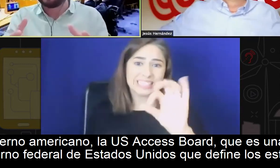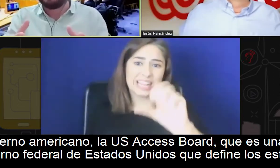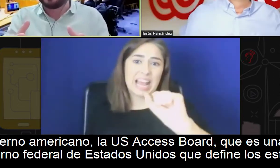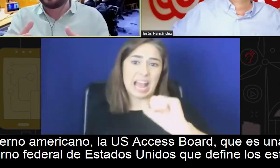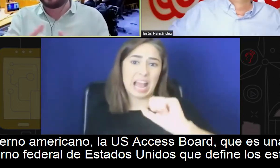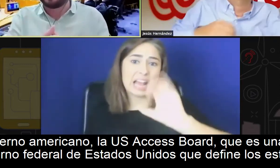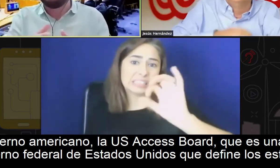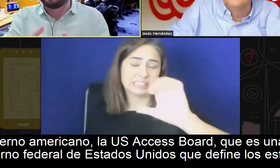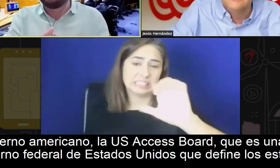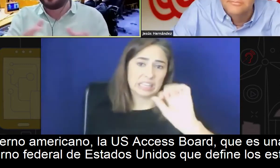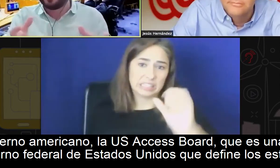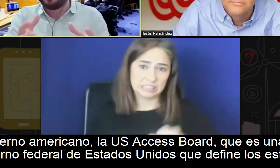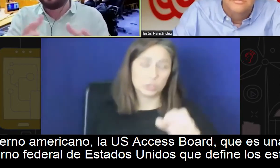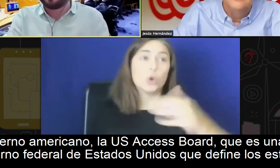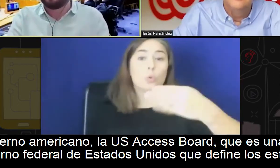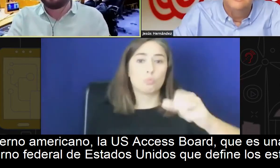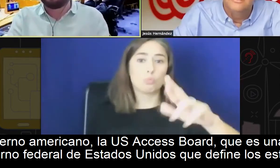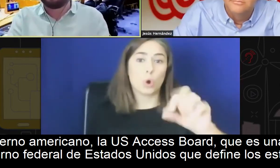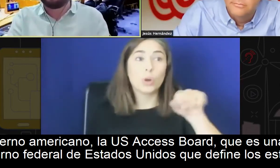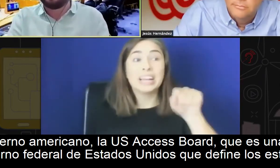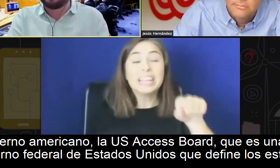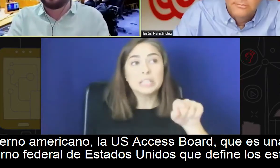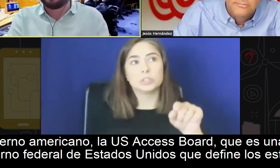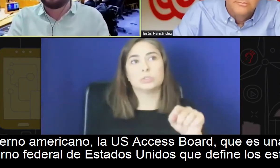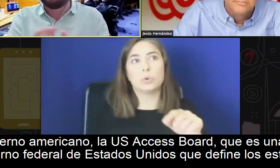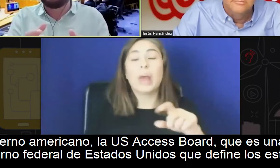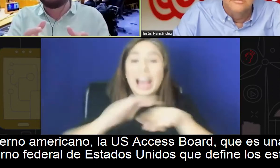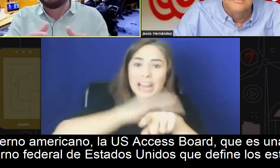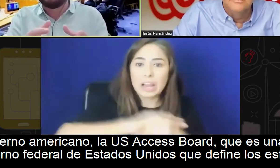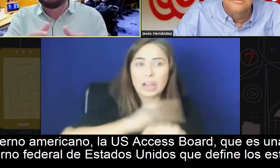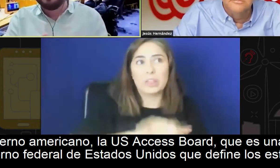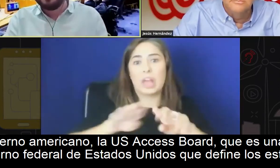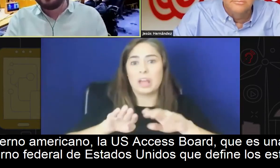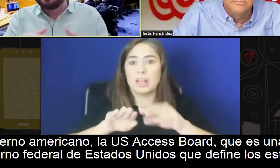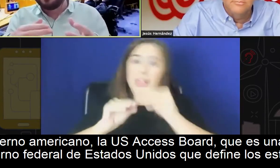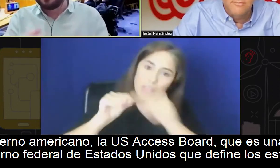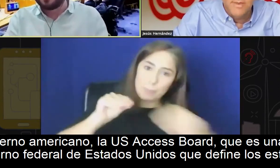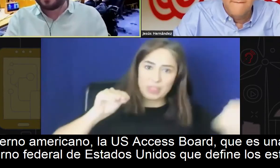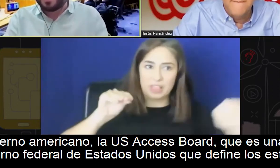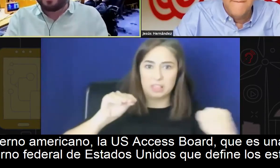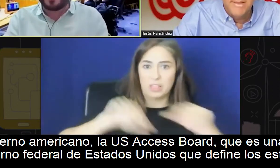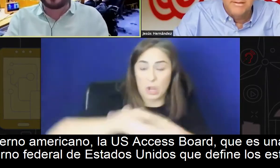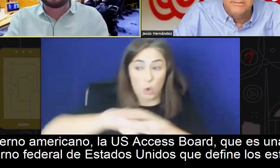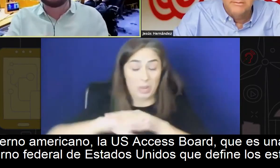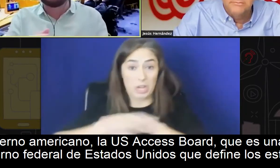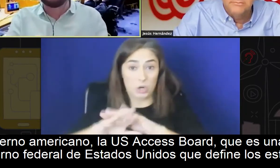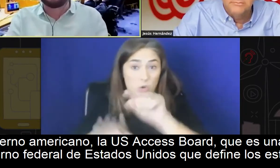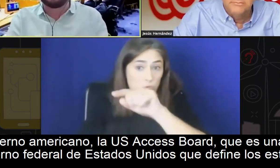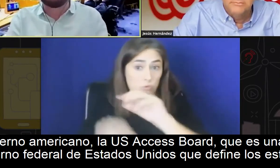pública independiente del gobierno federal, del gobierno de todo Estados Unidos, que